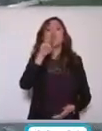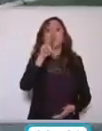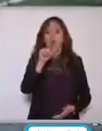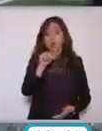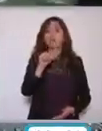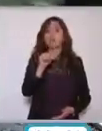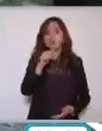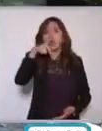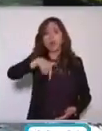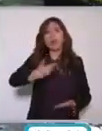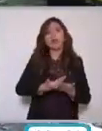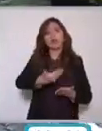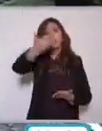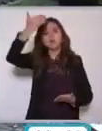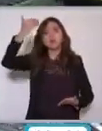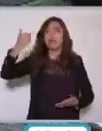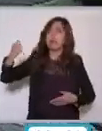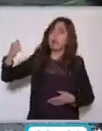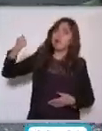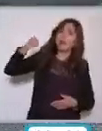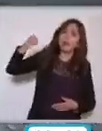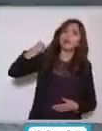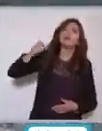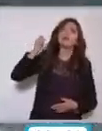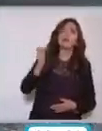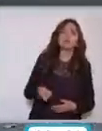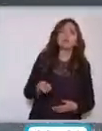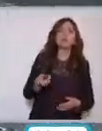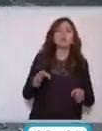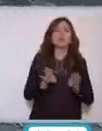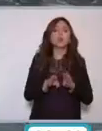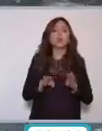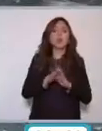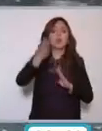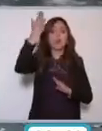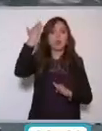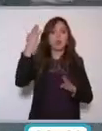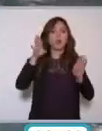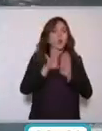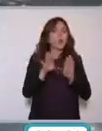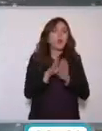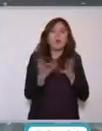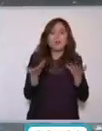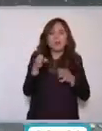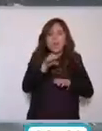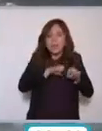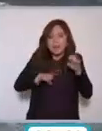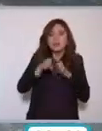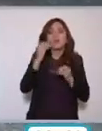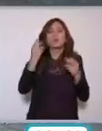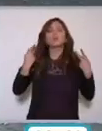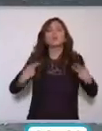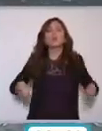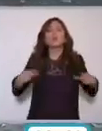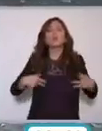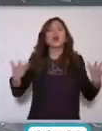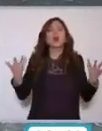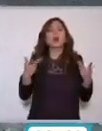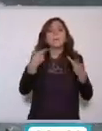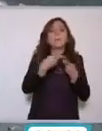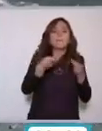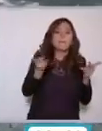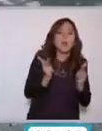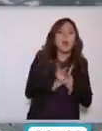en una época a nuestras espaldas hubo, bueno, una enorme empresa o muchos ceramistas que hacían